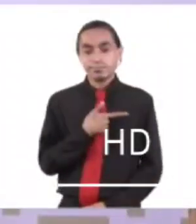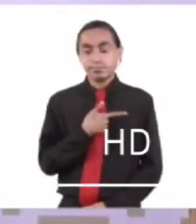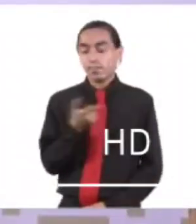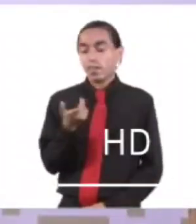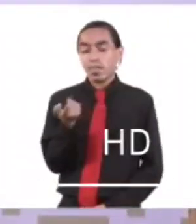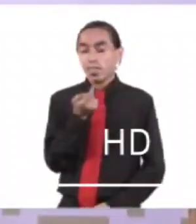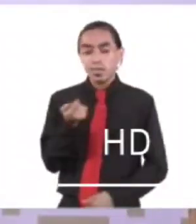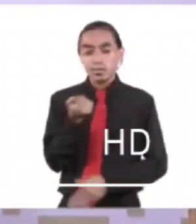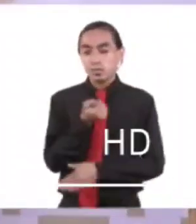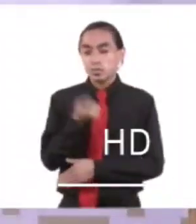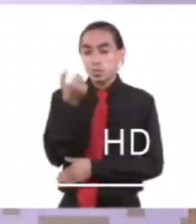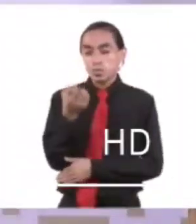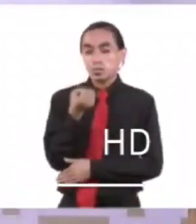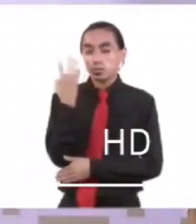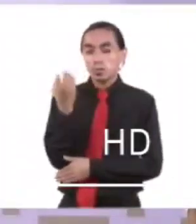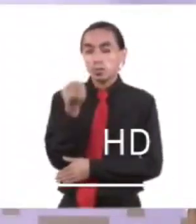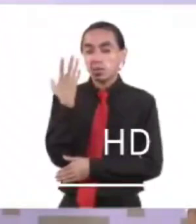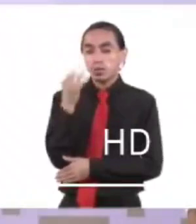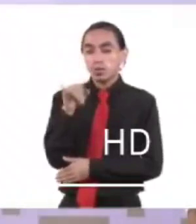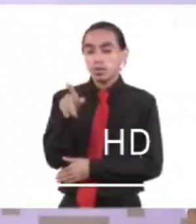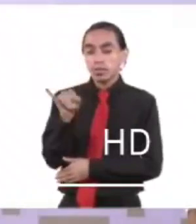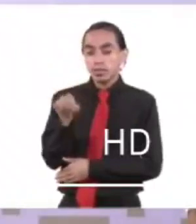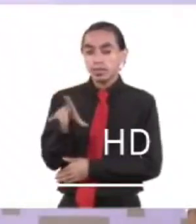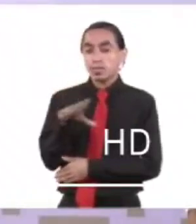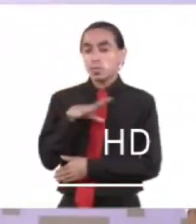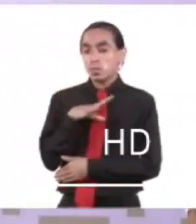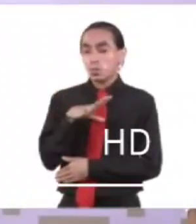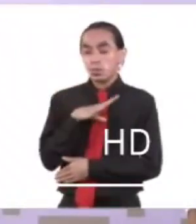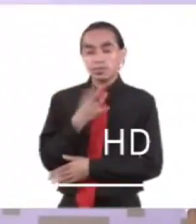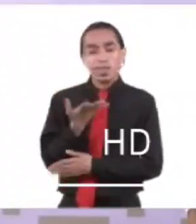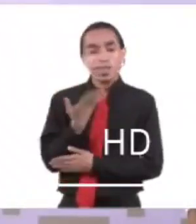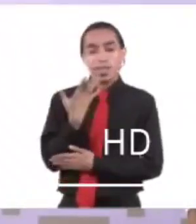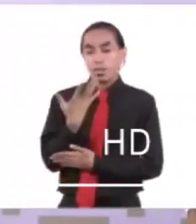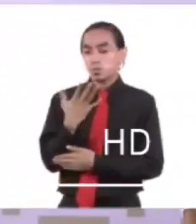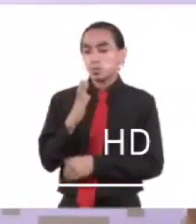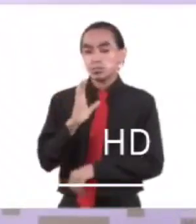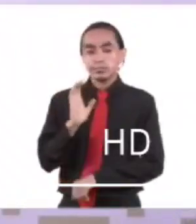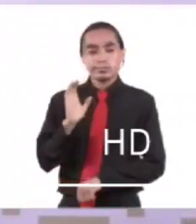primeros eventos de Inti Muñoz, viejo amigo también, colega.